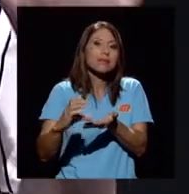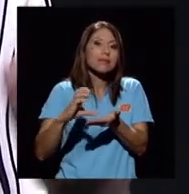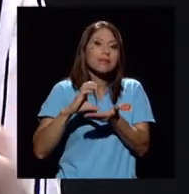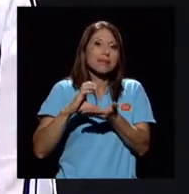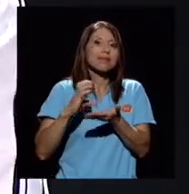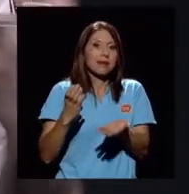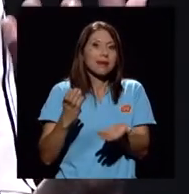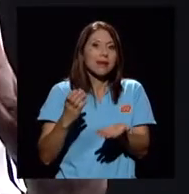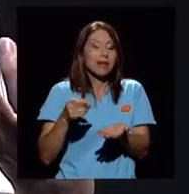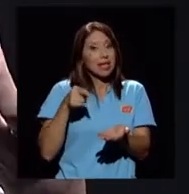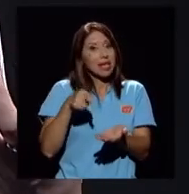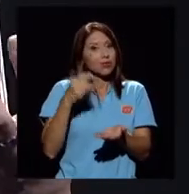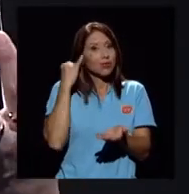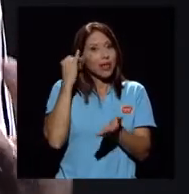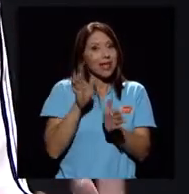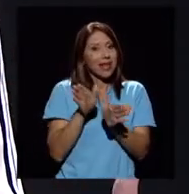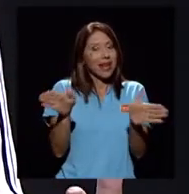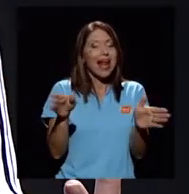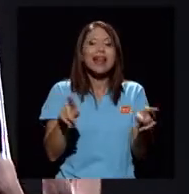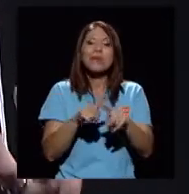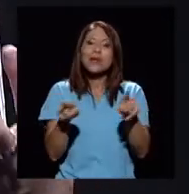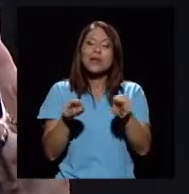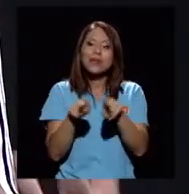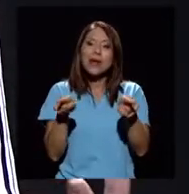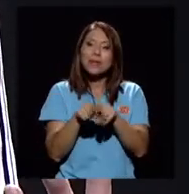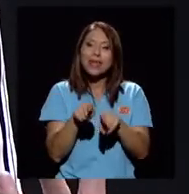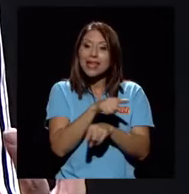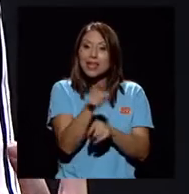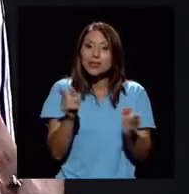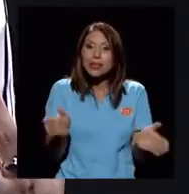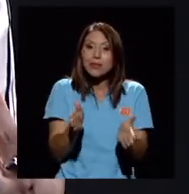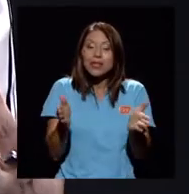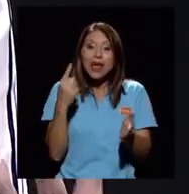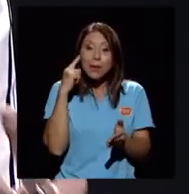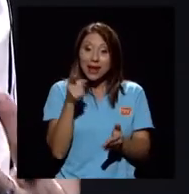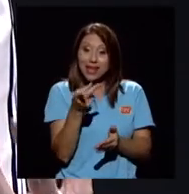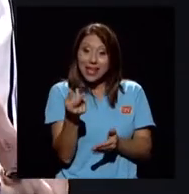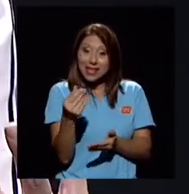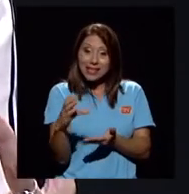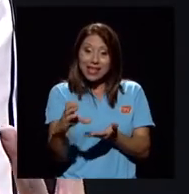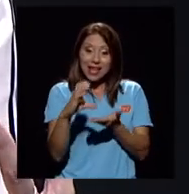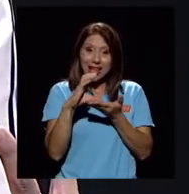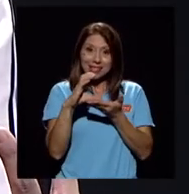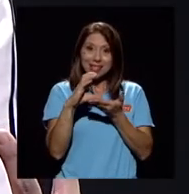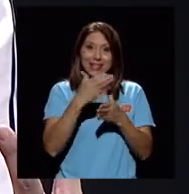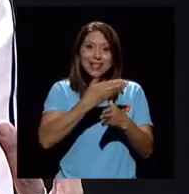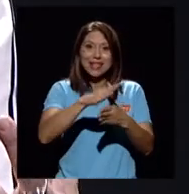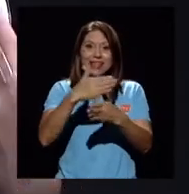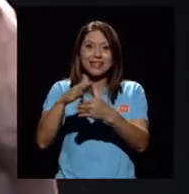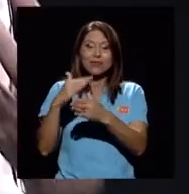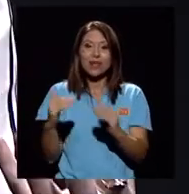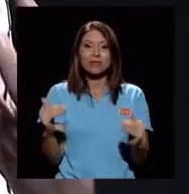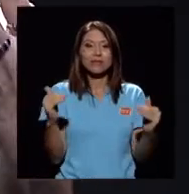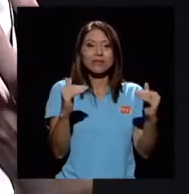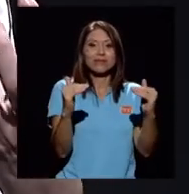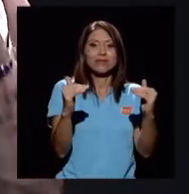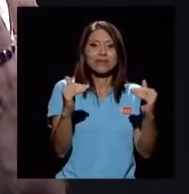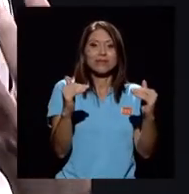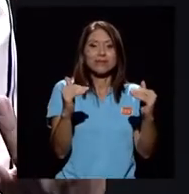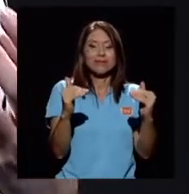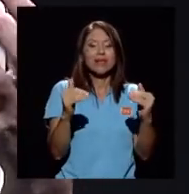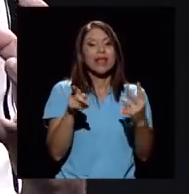una idea bastante general, pero también porque esas ganancias estén distribuidas en alguna forma equitativa. Entonces, estas dos